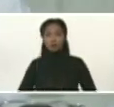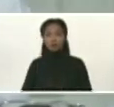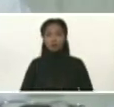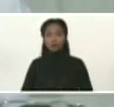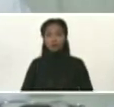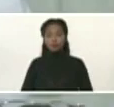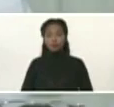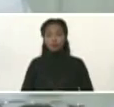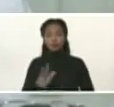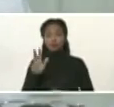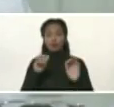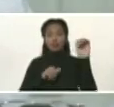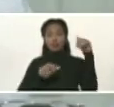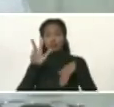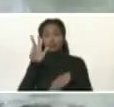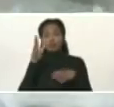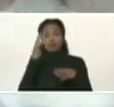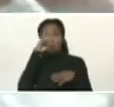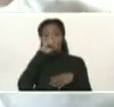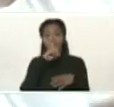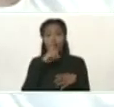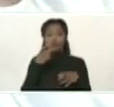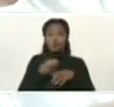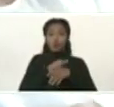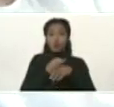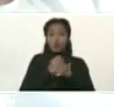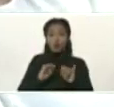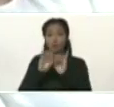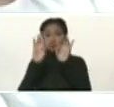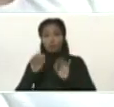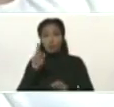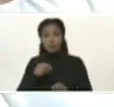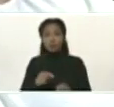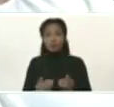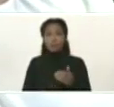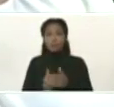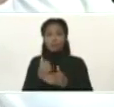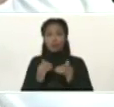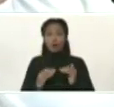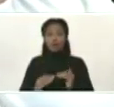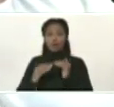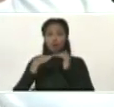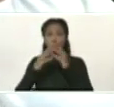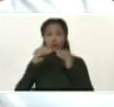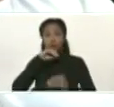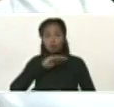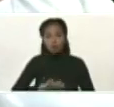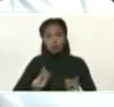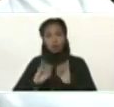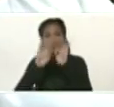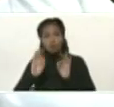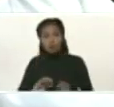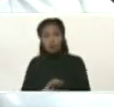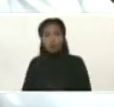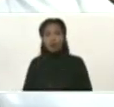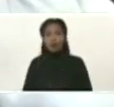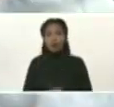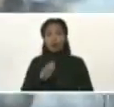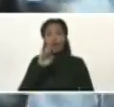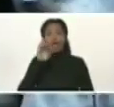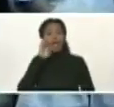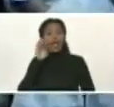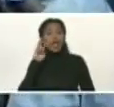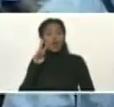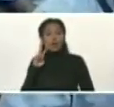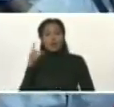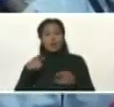los 13 años de gobierno más estable de toda su historia. Evo Morales ha sido